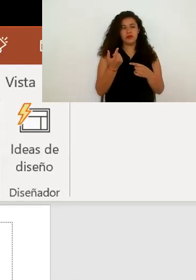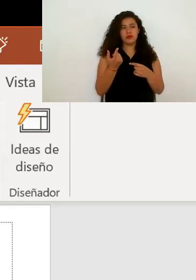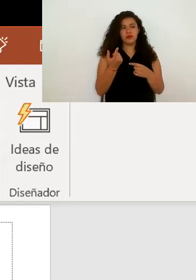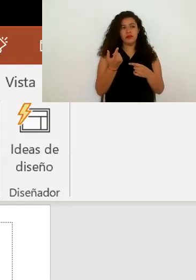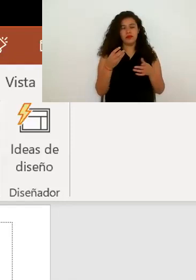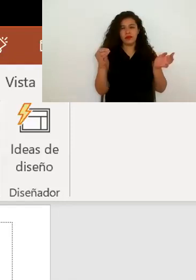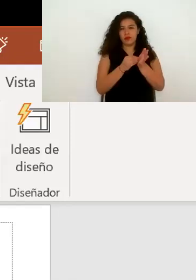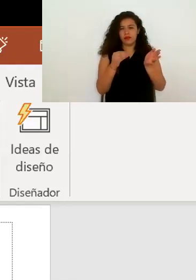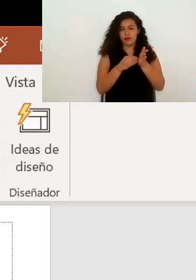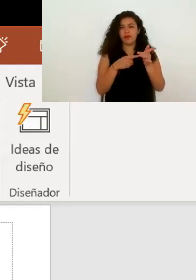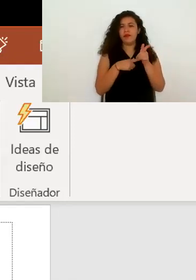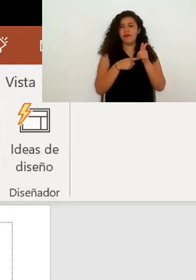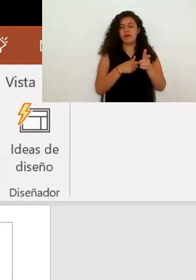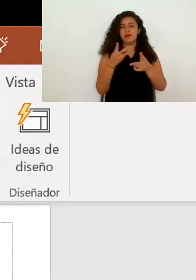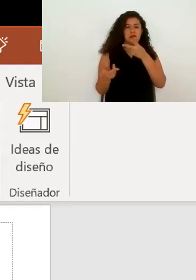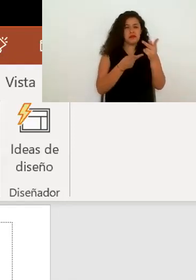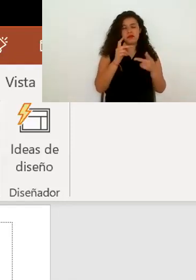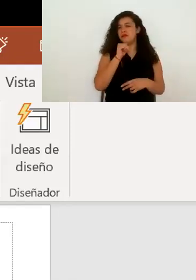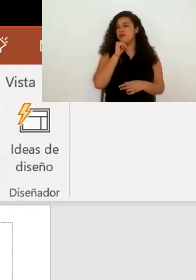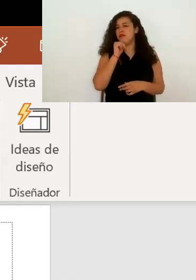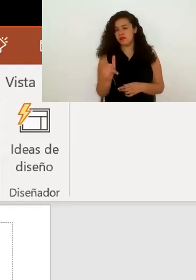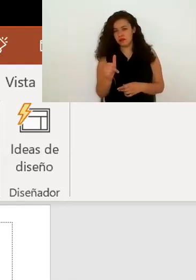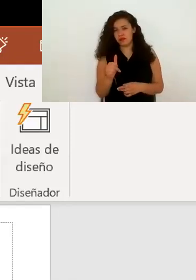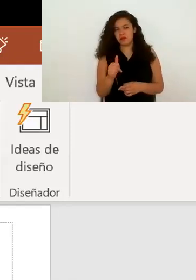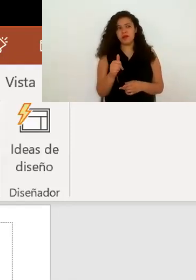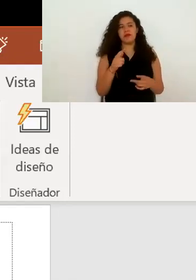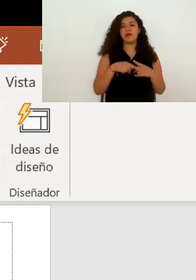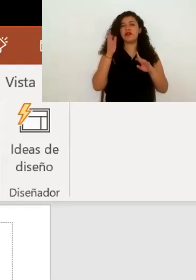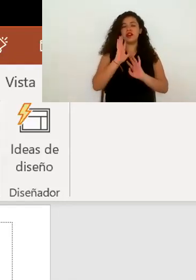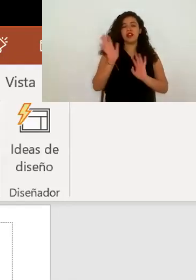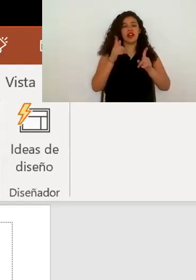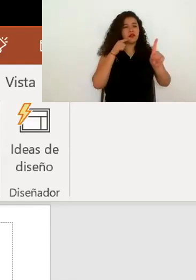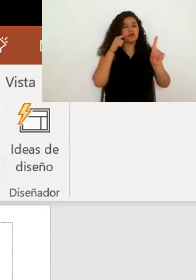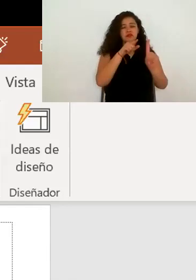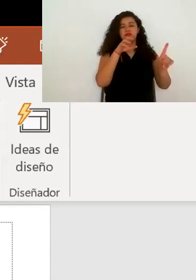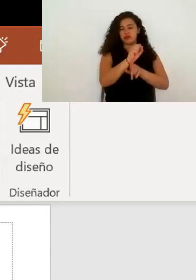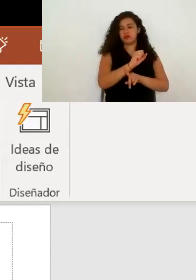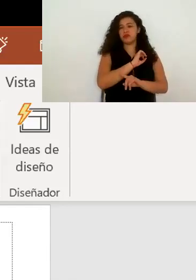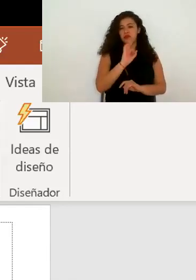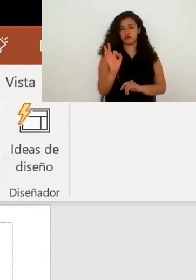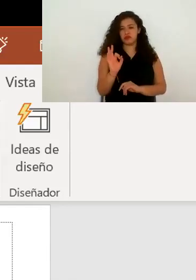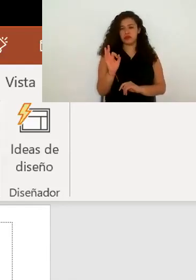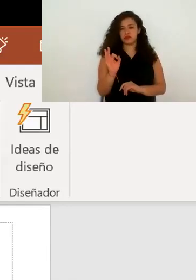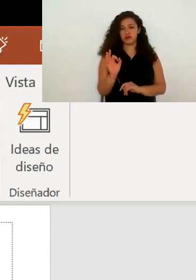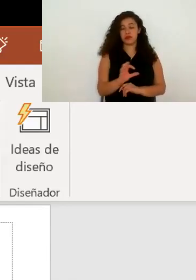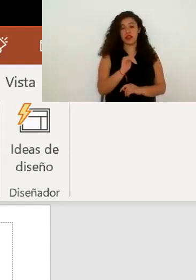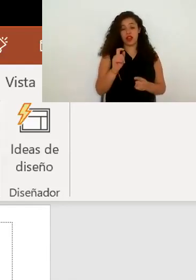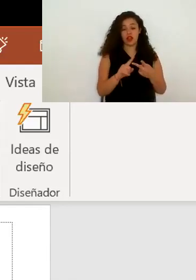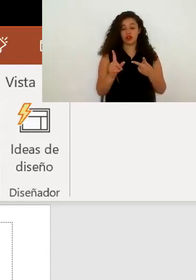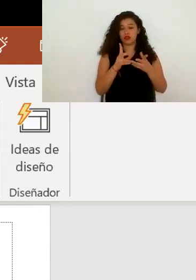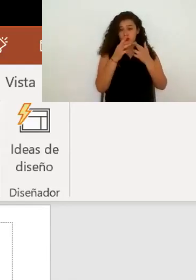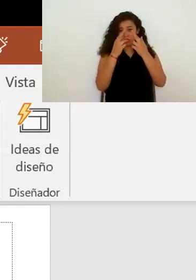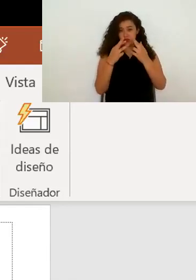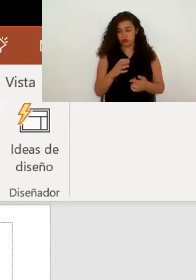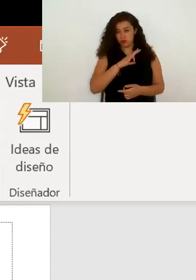estáticos, que ya no hay consulta, que ya no se cumplió un fin, y algunos que meriten destrucción,